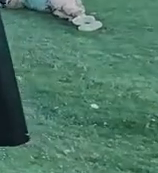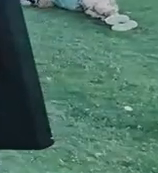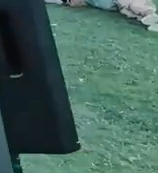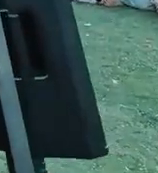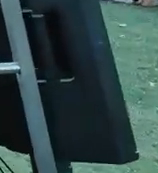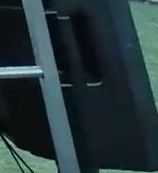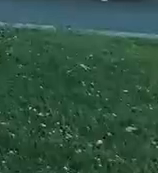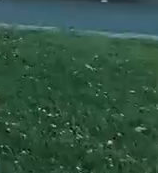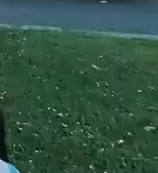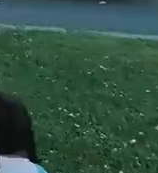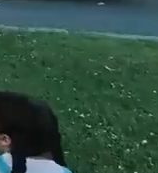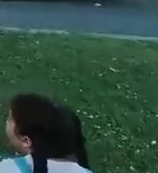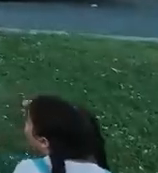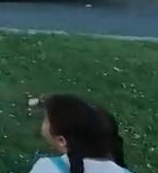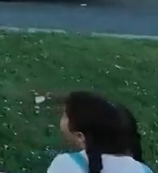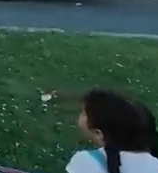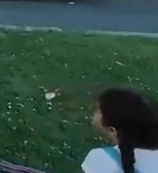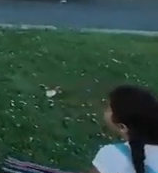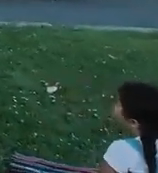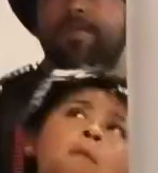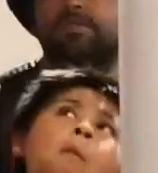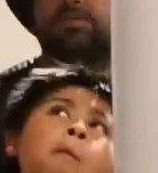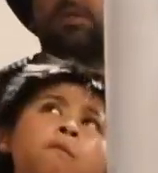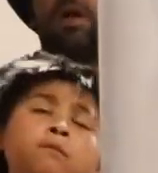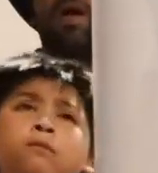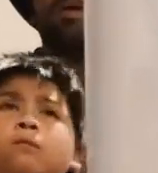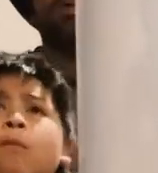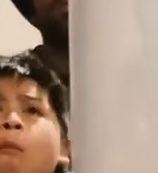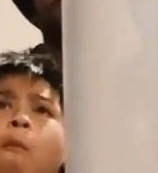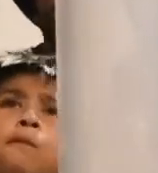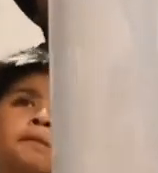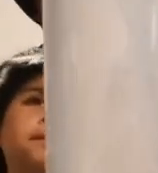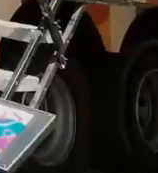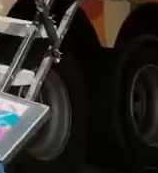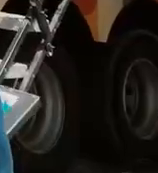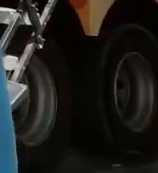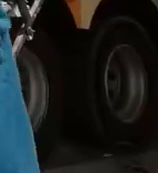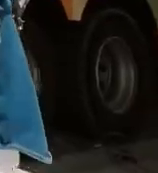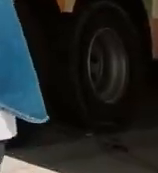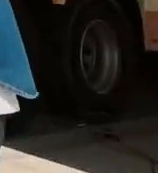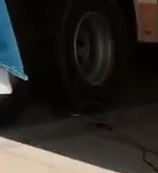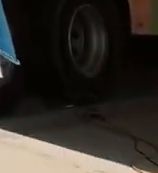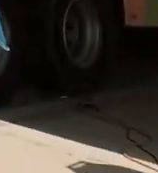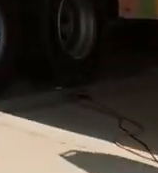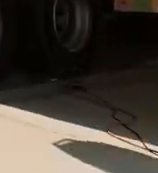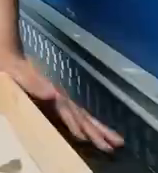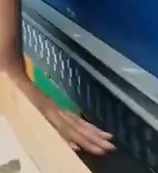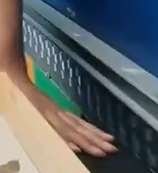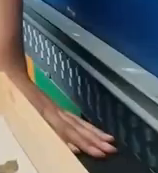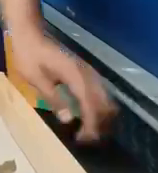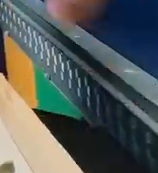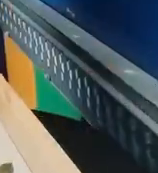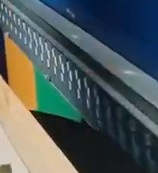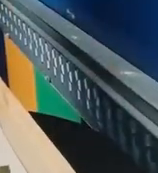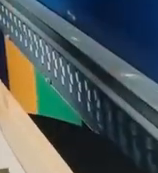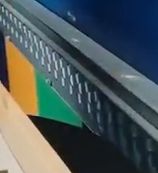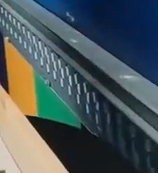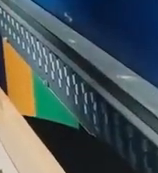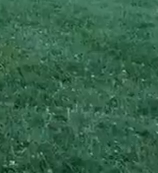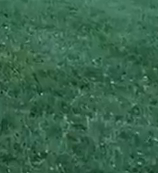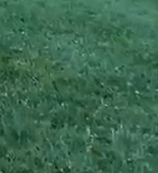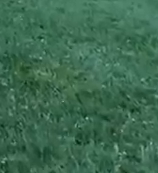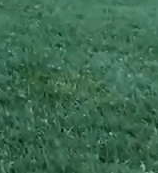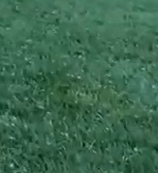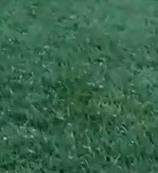conocimiento científico otorgar datos extraordinarios sobre cada sala y diferentes módulos diseñar talleres y diferentes instancias